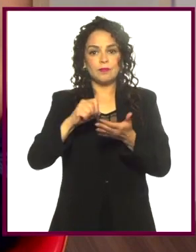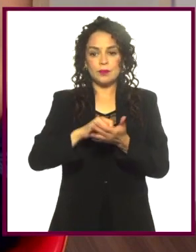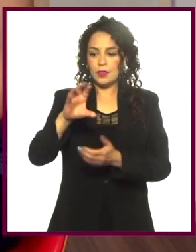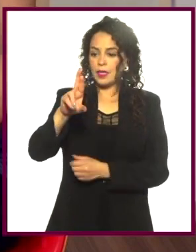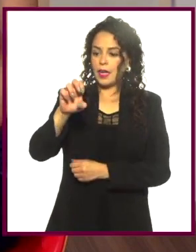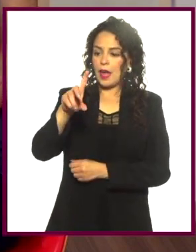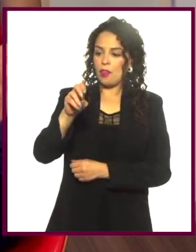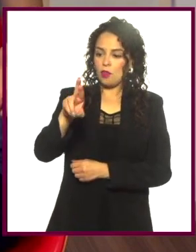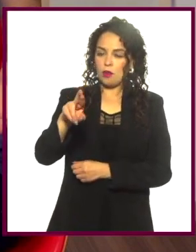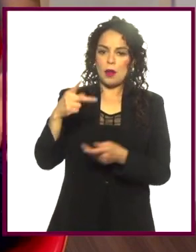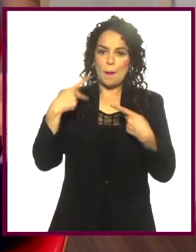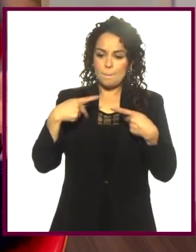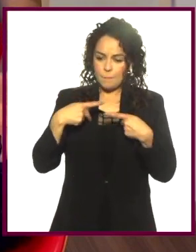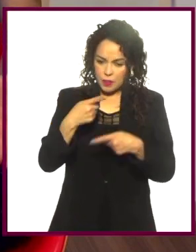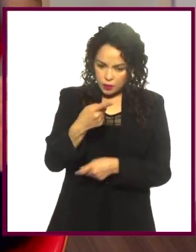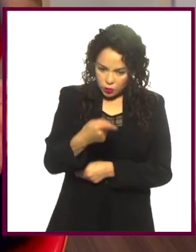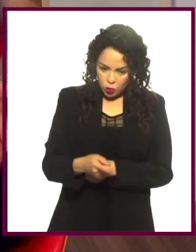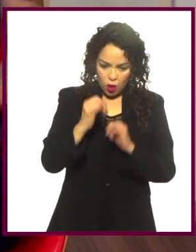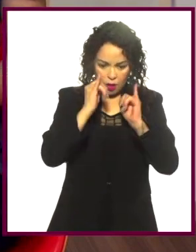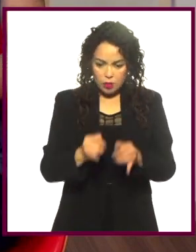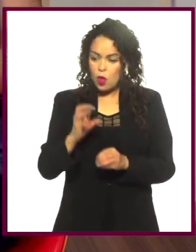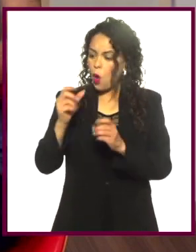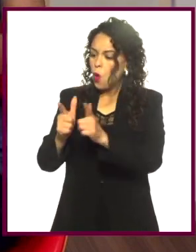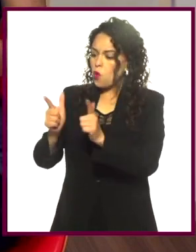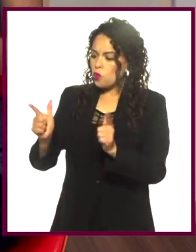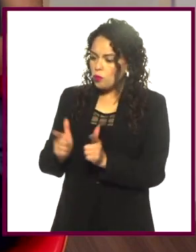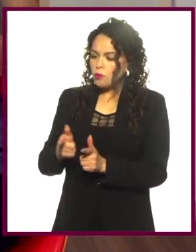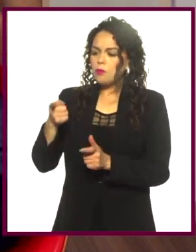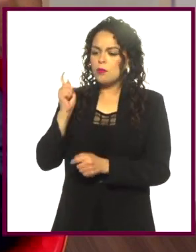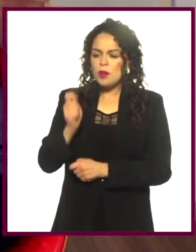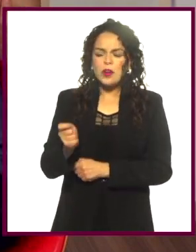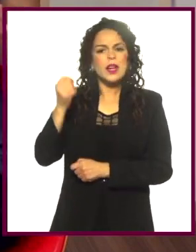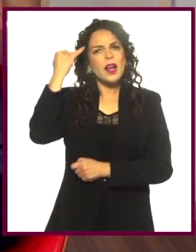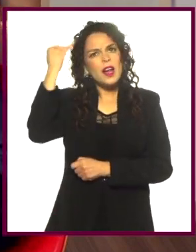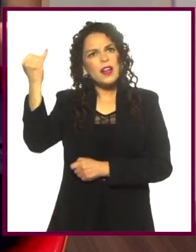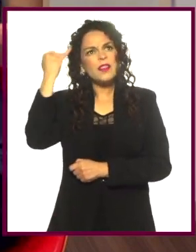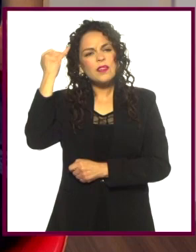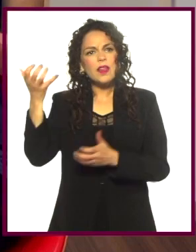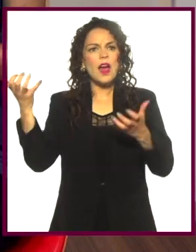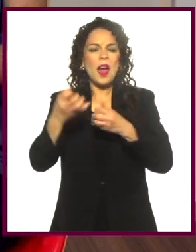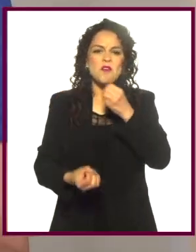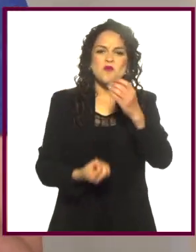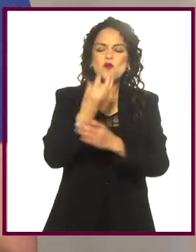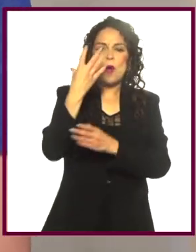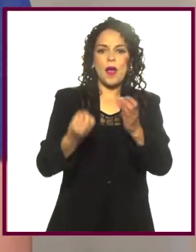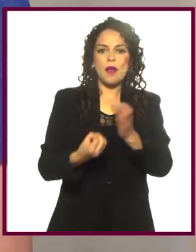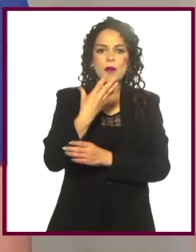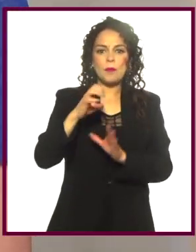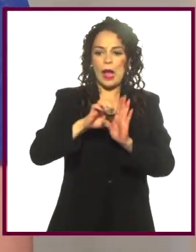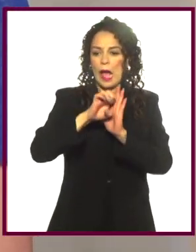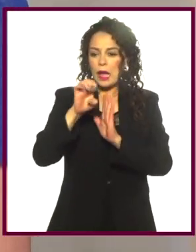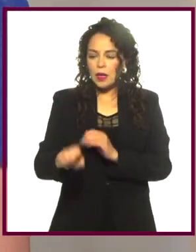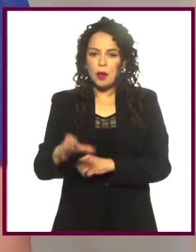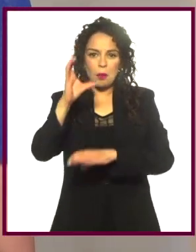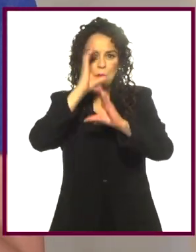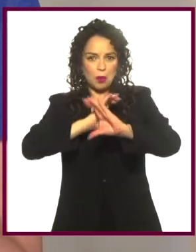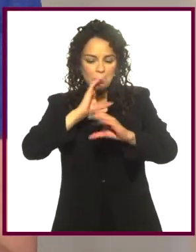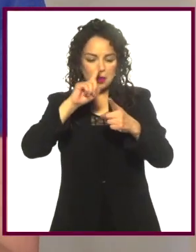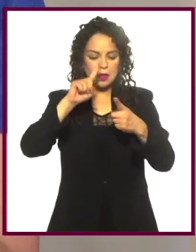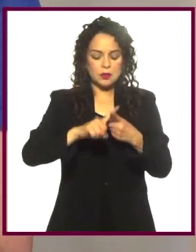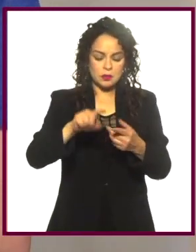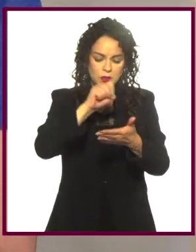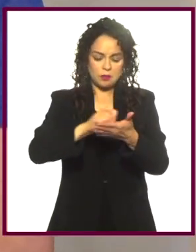que es una persona o un pequeño grupo de personas que se encargan de hacer cosas novedosas, como una canción, un